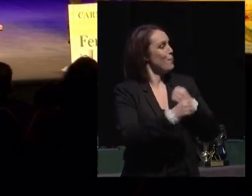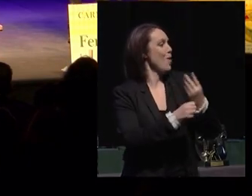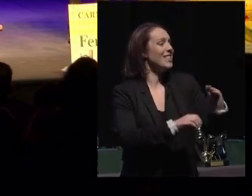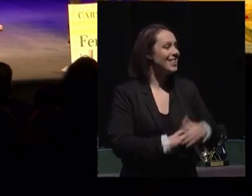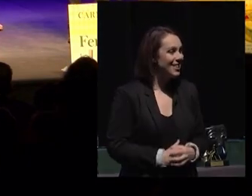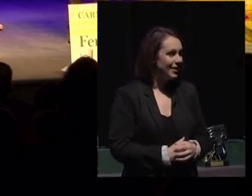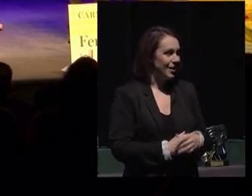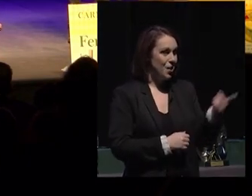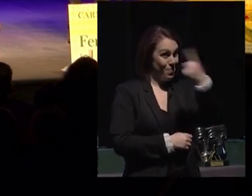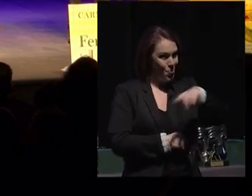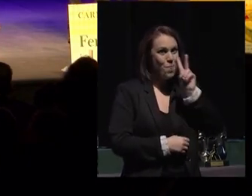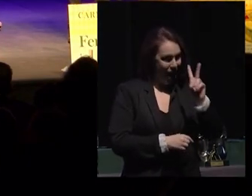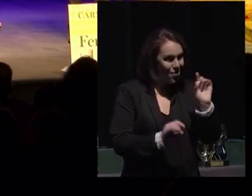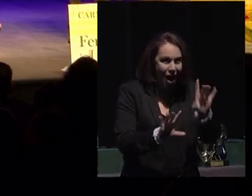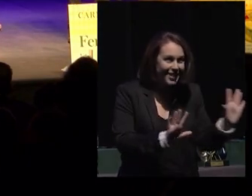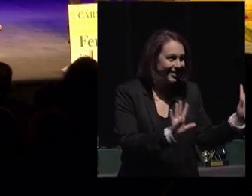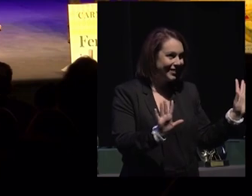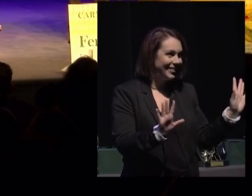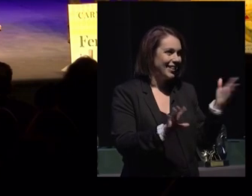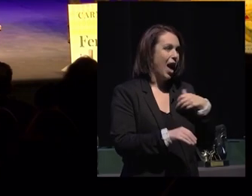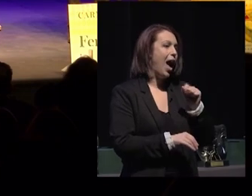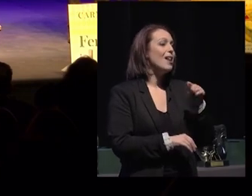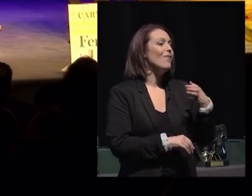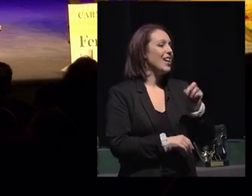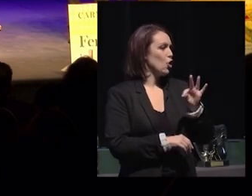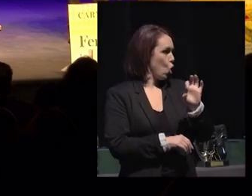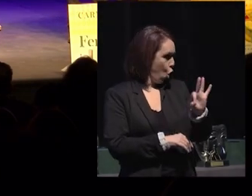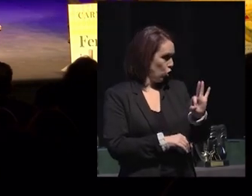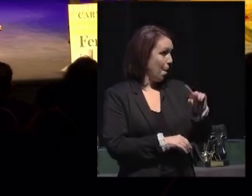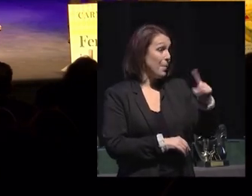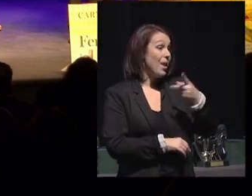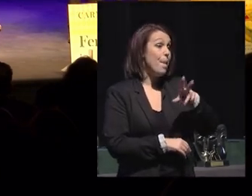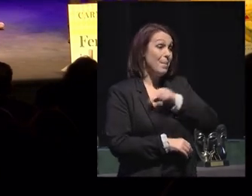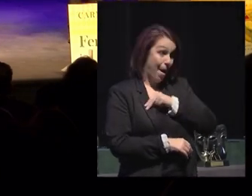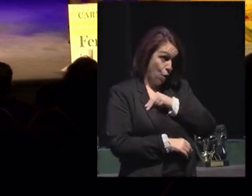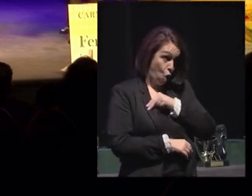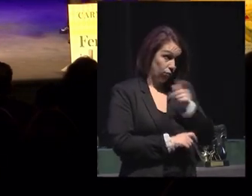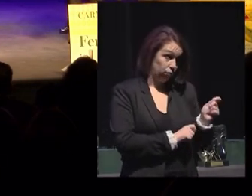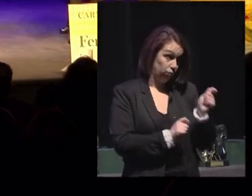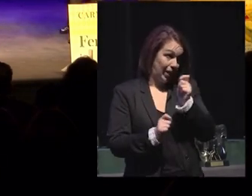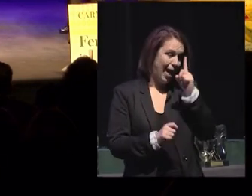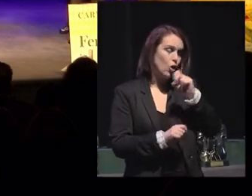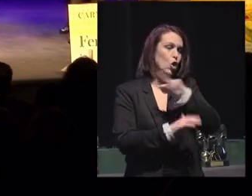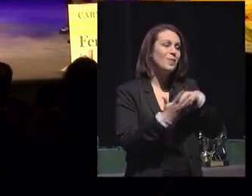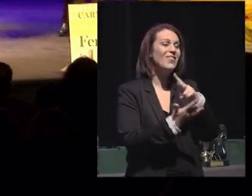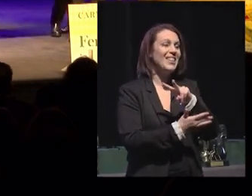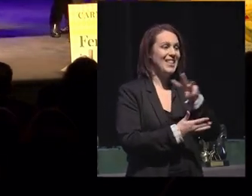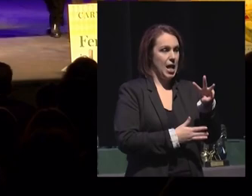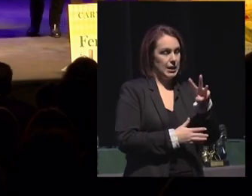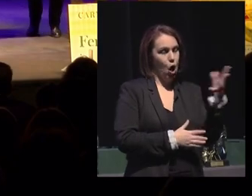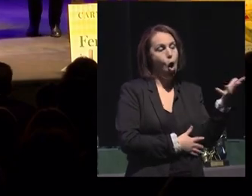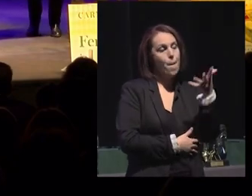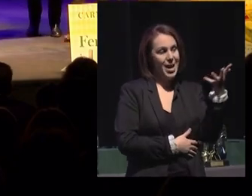y que todos ustedes lo vean. Bueno, pues Alberto Ríos entrega el primer premio Fermín Salvochea 2023 a